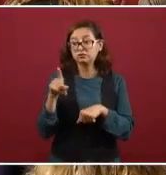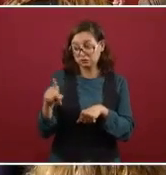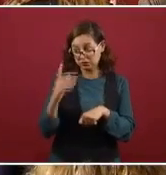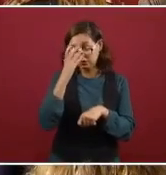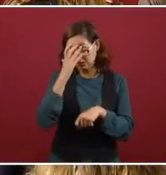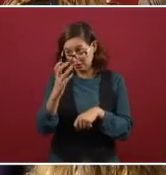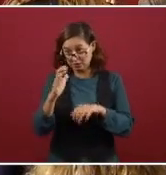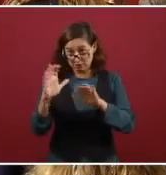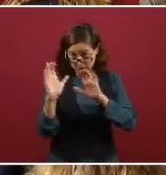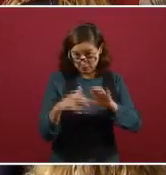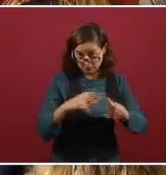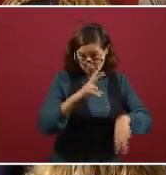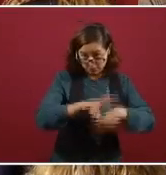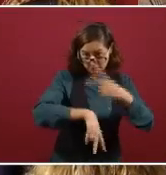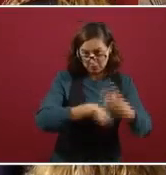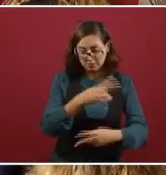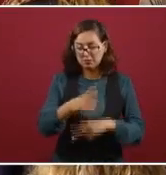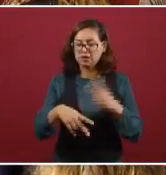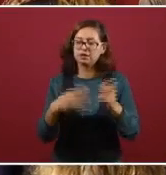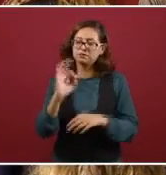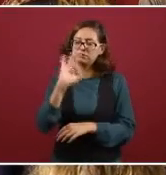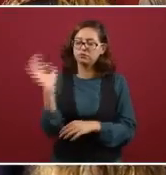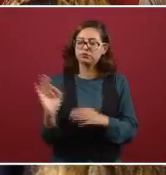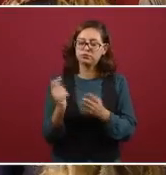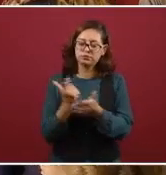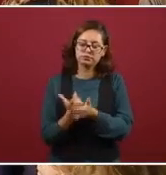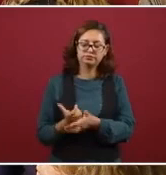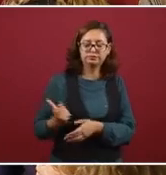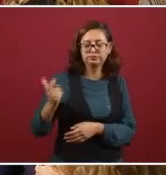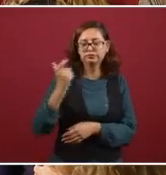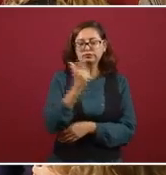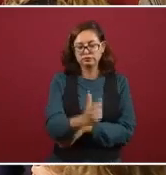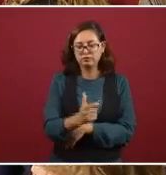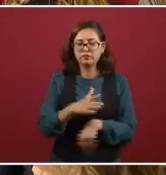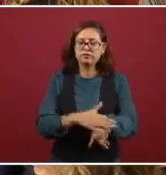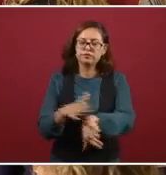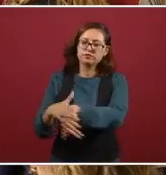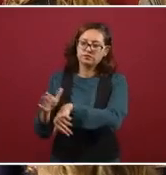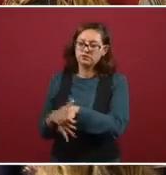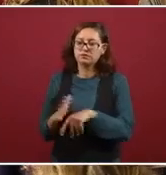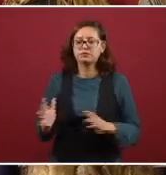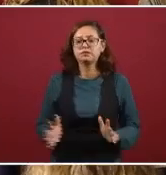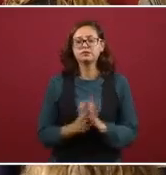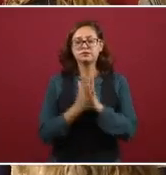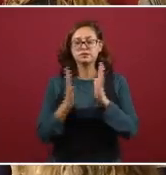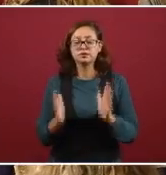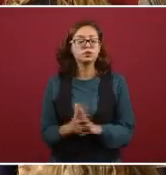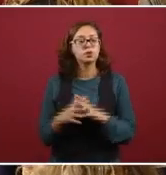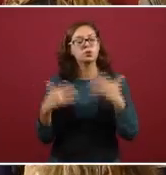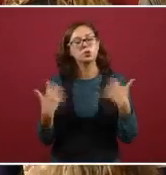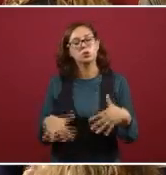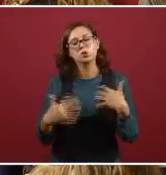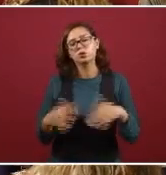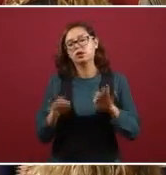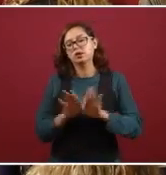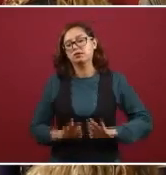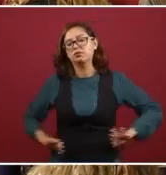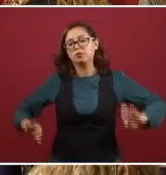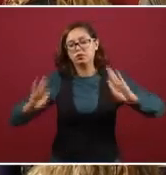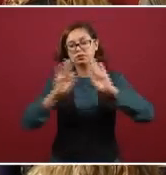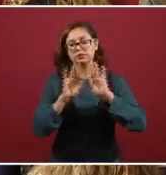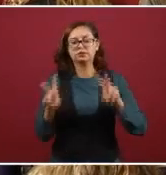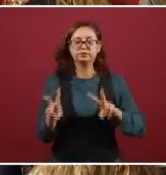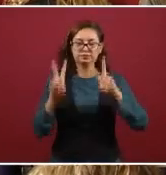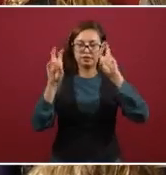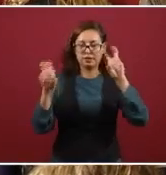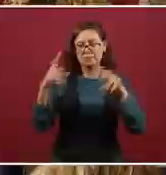seriedad. Entonces, pues recalcar el llamado a la ciudadanía a que participe, es una subasta de suma trascendencia en esta ocasión